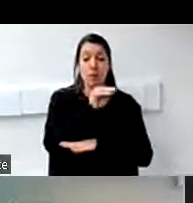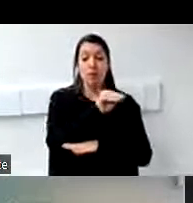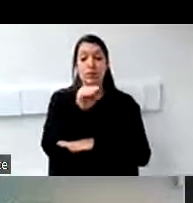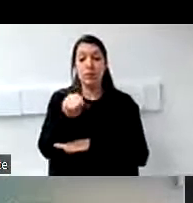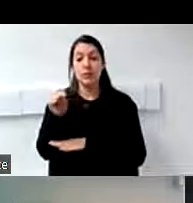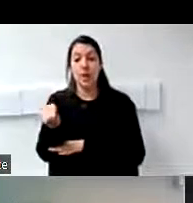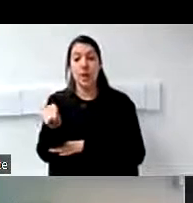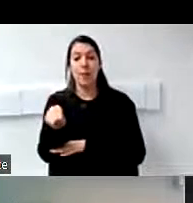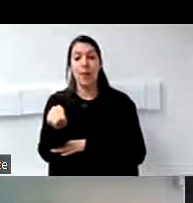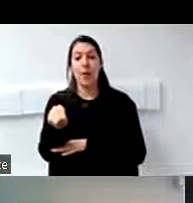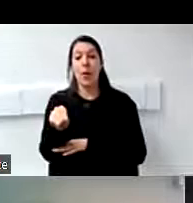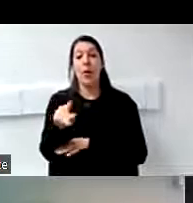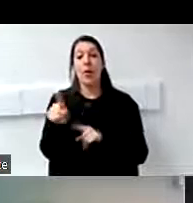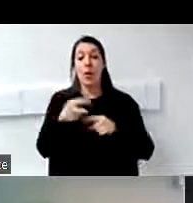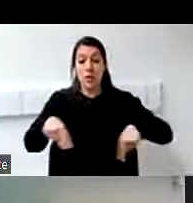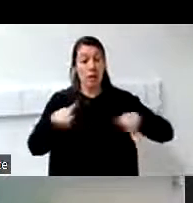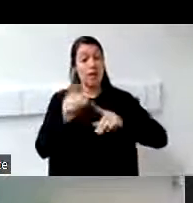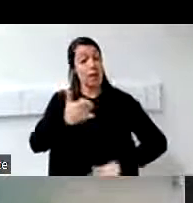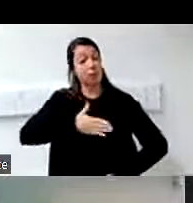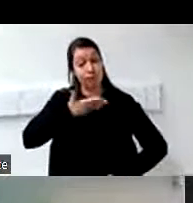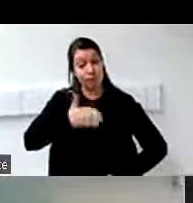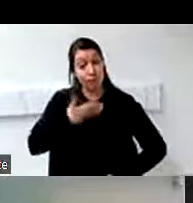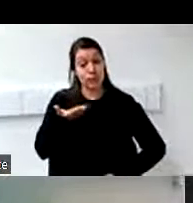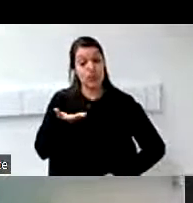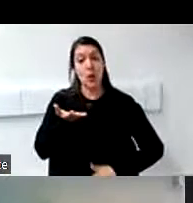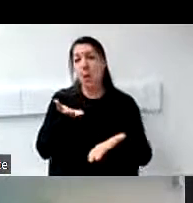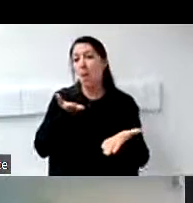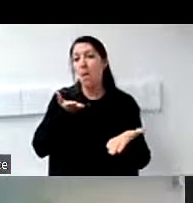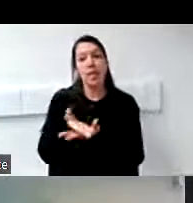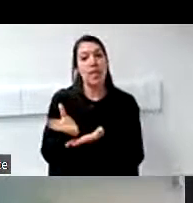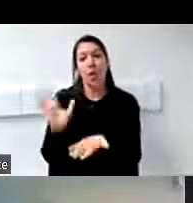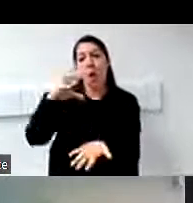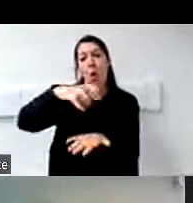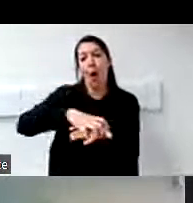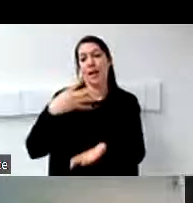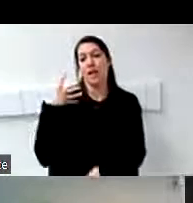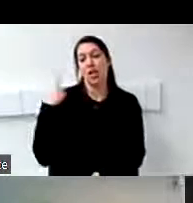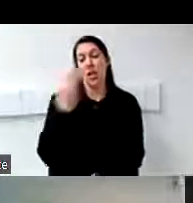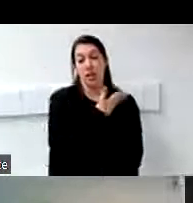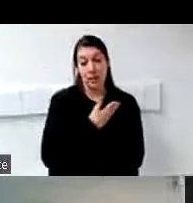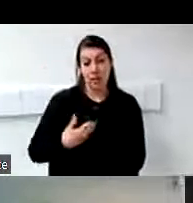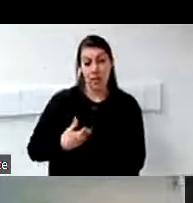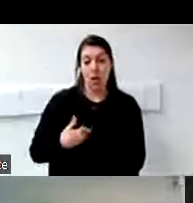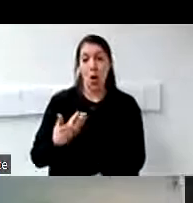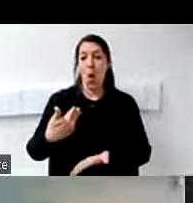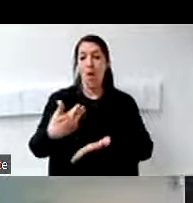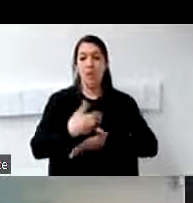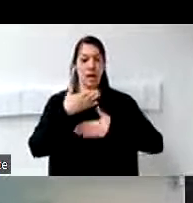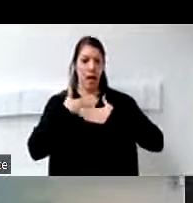las reclaman a la dirección departamental o me las reclaman directamente a mí acá a través del mail para